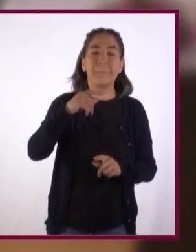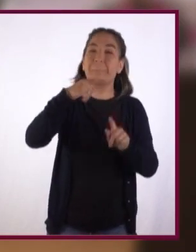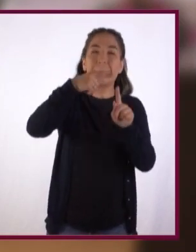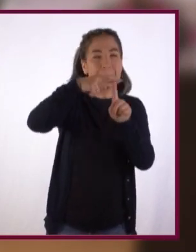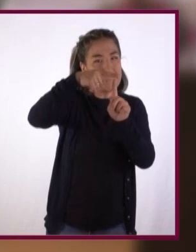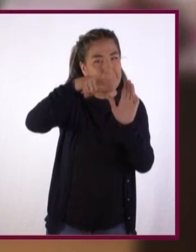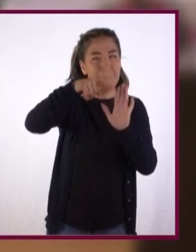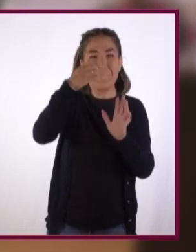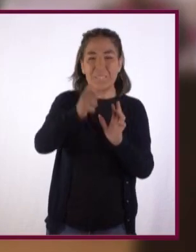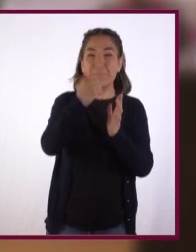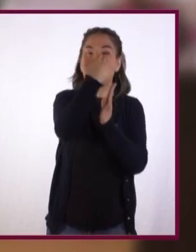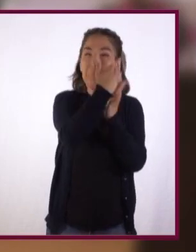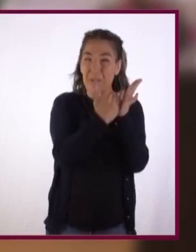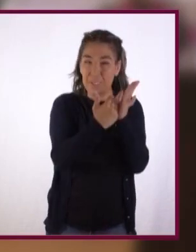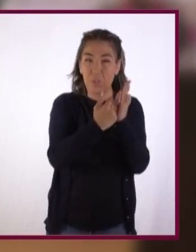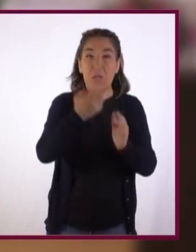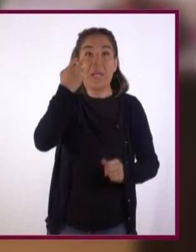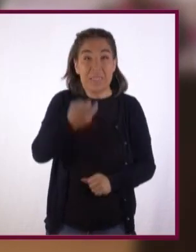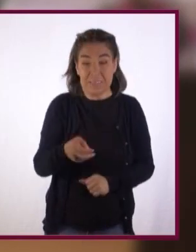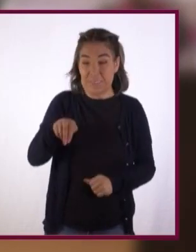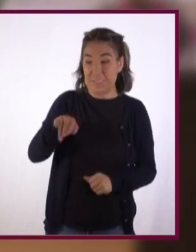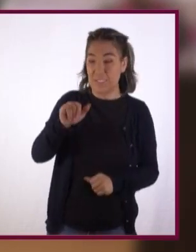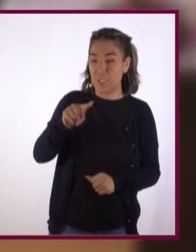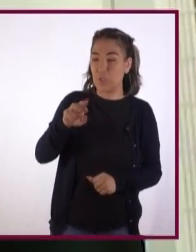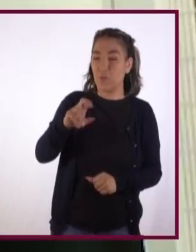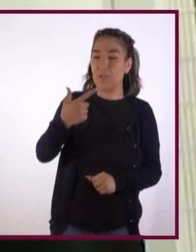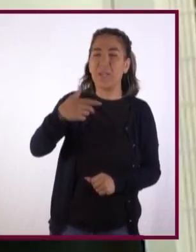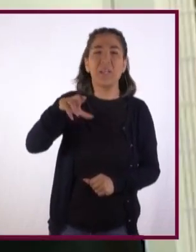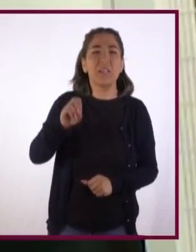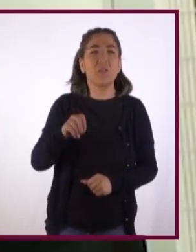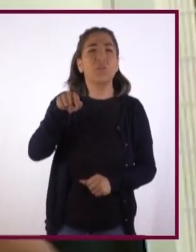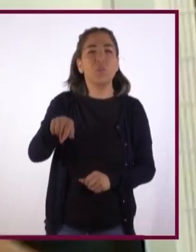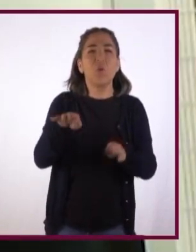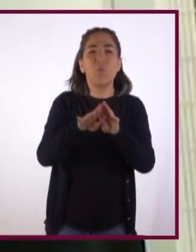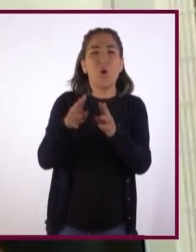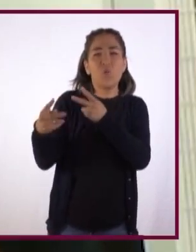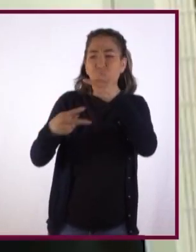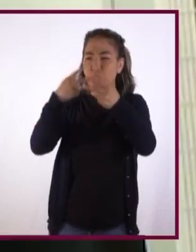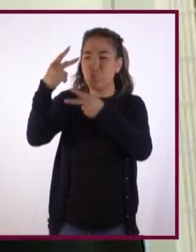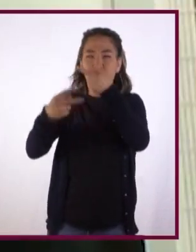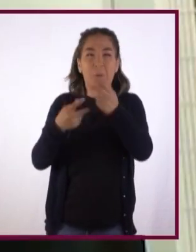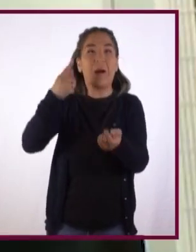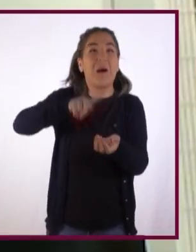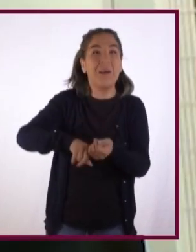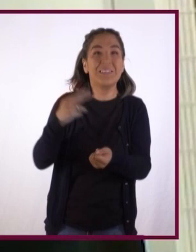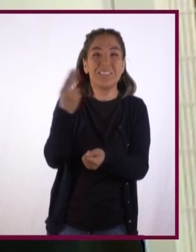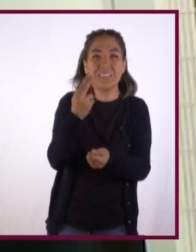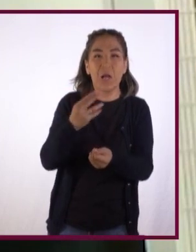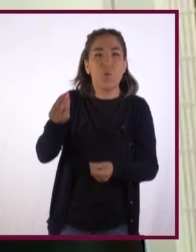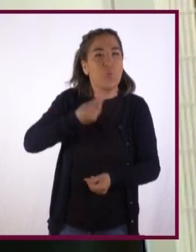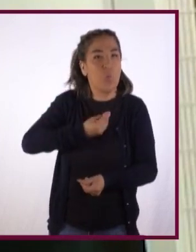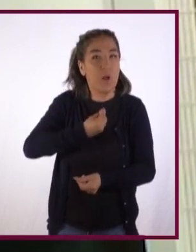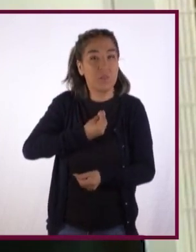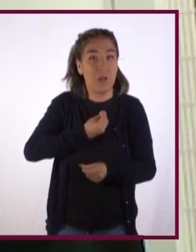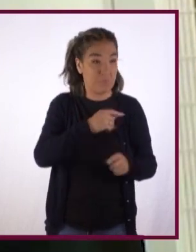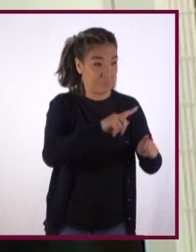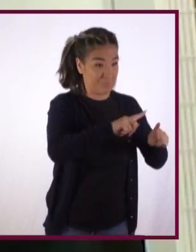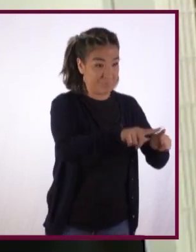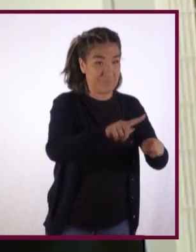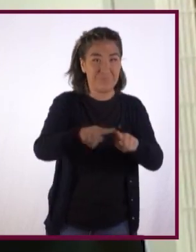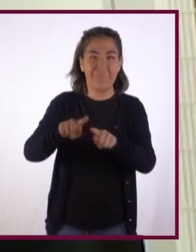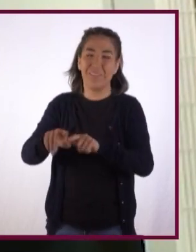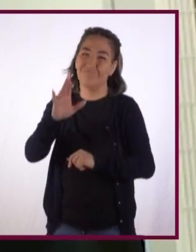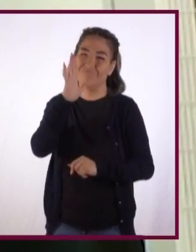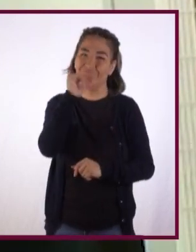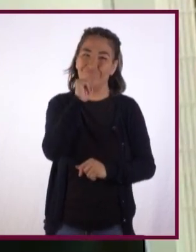menos 170 grados centígrados, ese nitrógeno pues requiere un contenedor que aguante esa baja temperatura. No cualquier contenedor lo puede